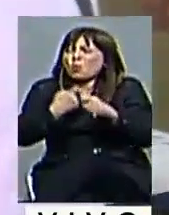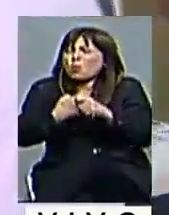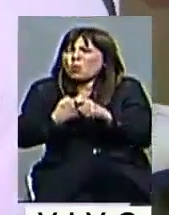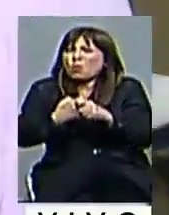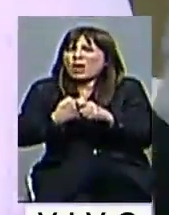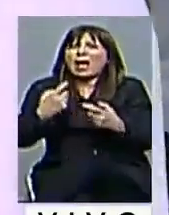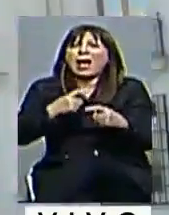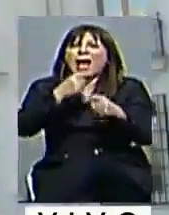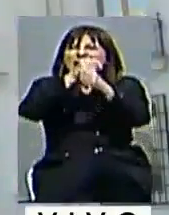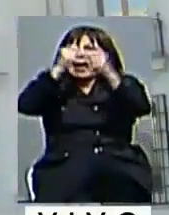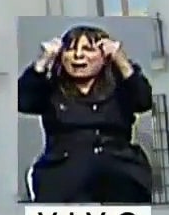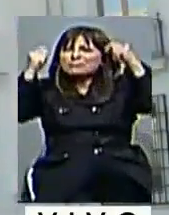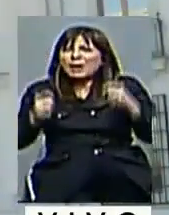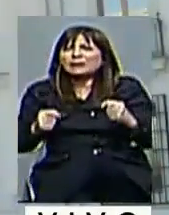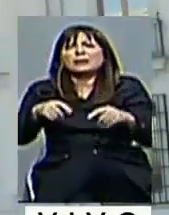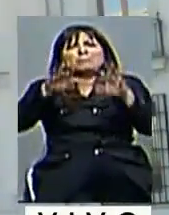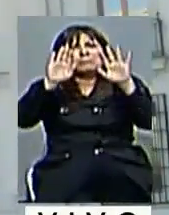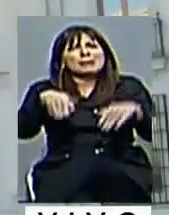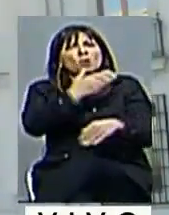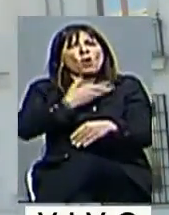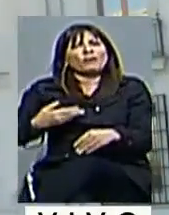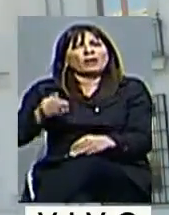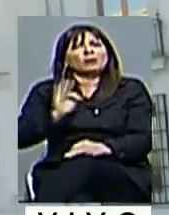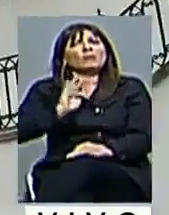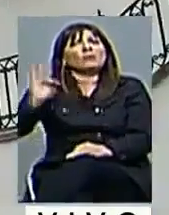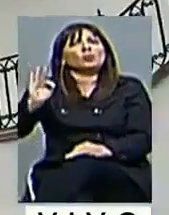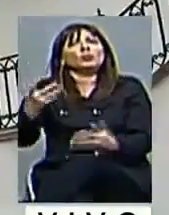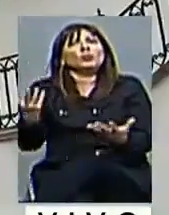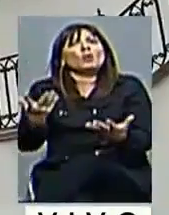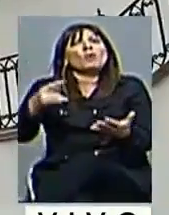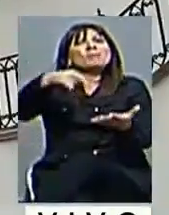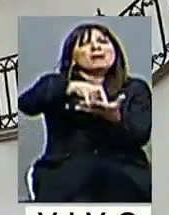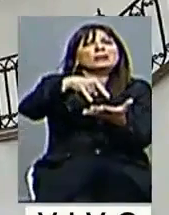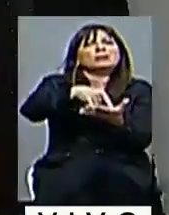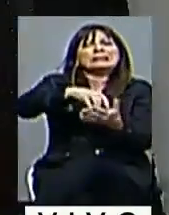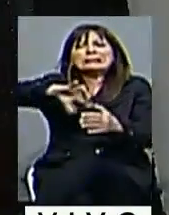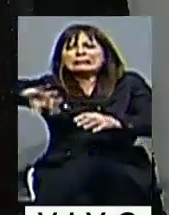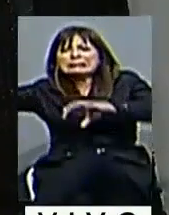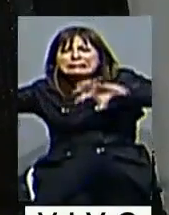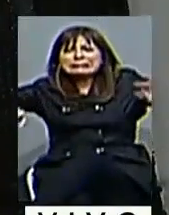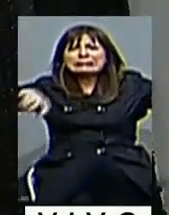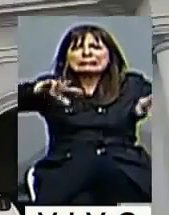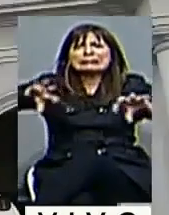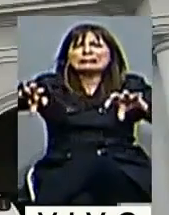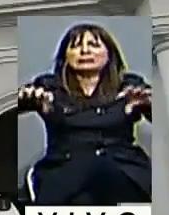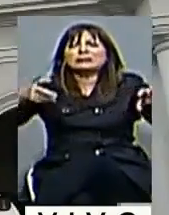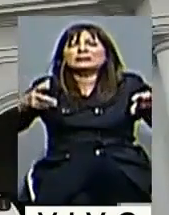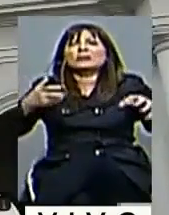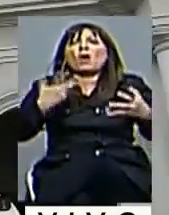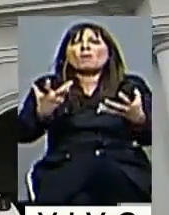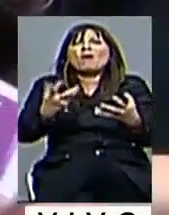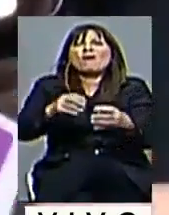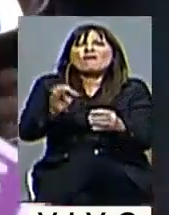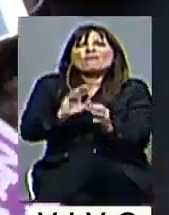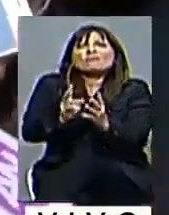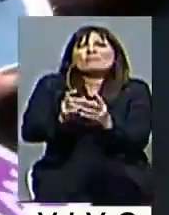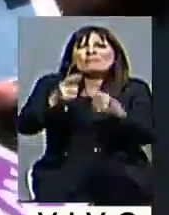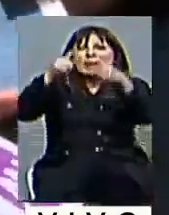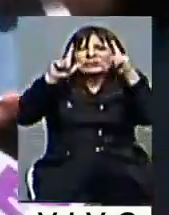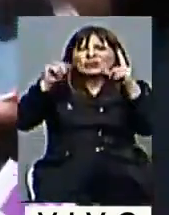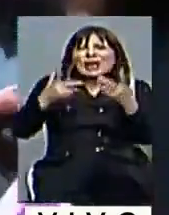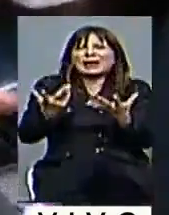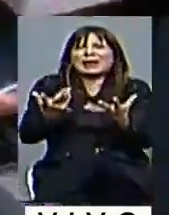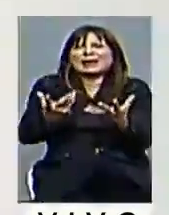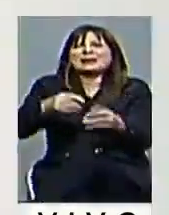el nuevo arribo de Piñera a la moneda, con un parlamento atomizado que tras el debut del sistema proporcional dejó a figuras emblemáticas preparando